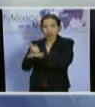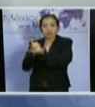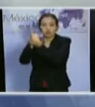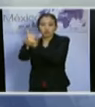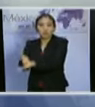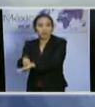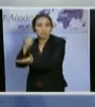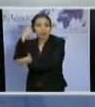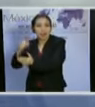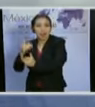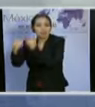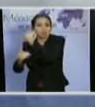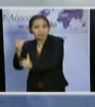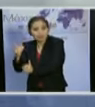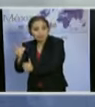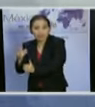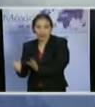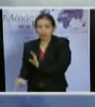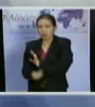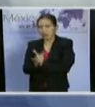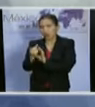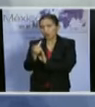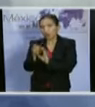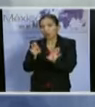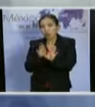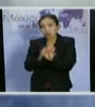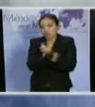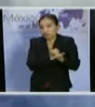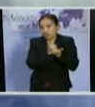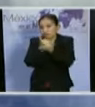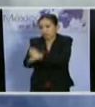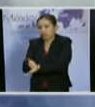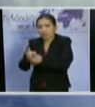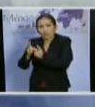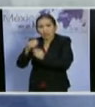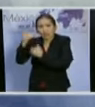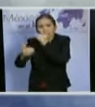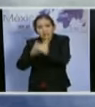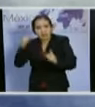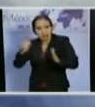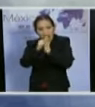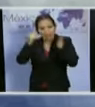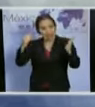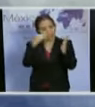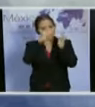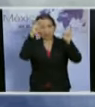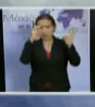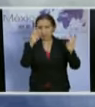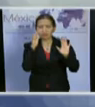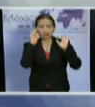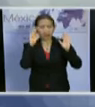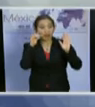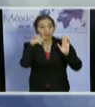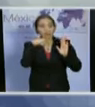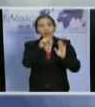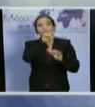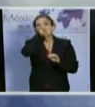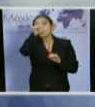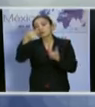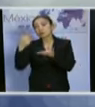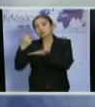al desarrollo. Pues bien, la gran pregunta es ¿cómo vamos a financiar el desarrollo? Esta agenda es fantástica, pero ¿dónde va a estar